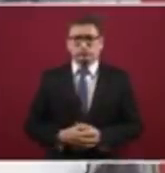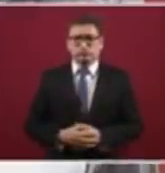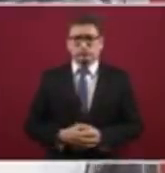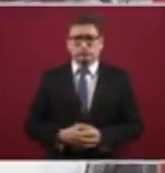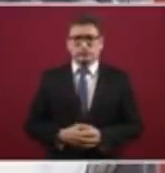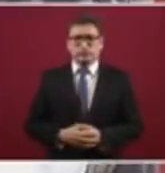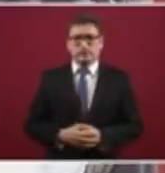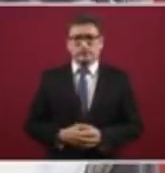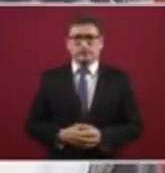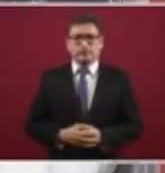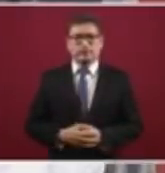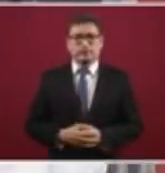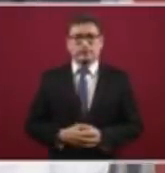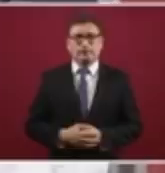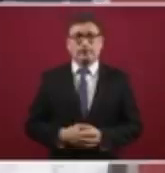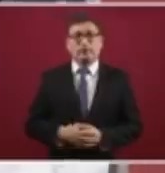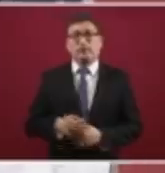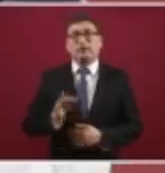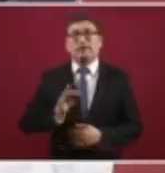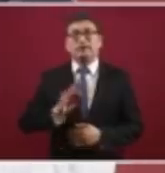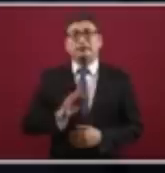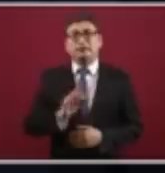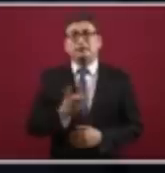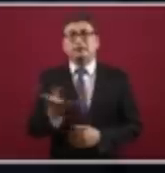y si no la solicita